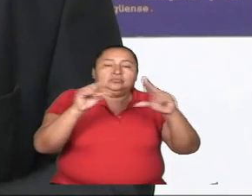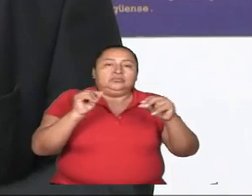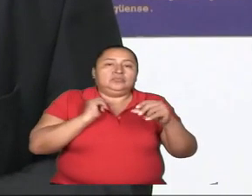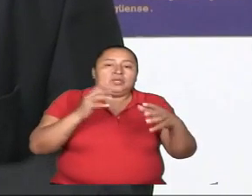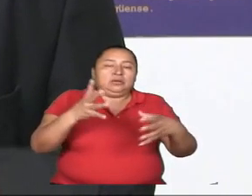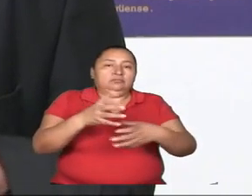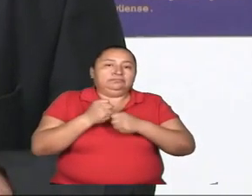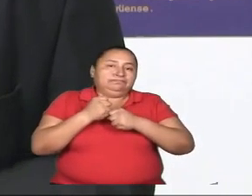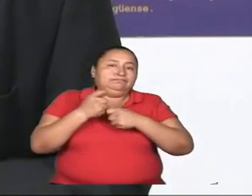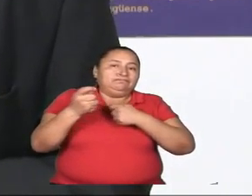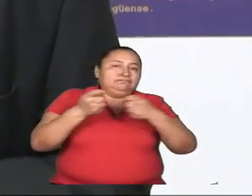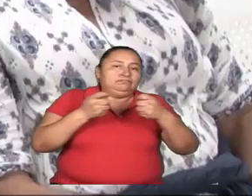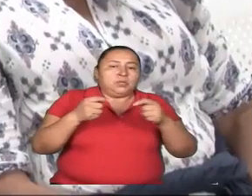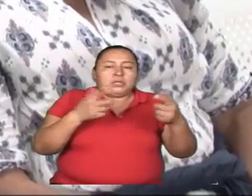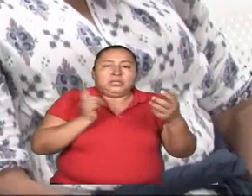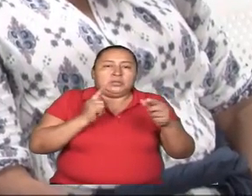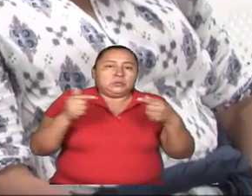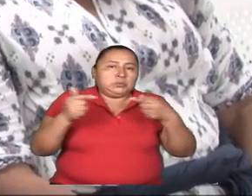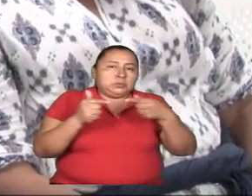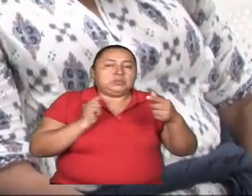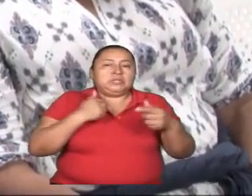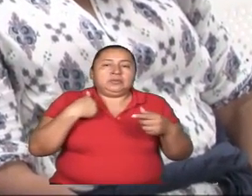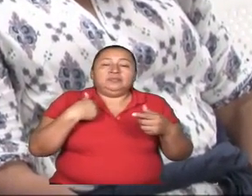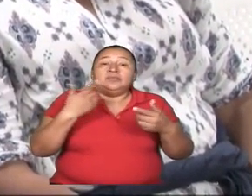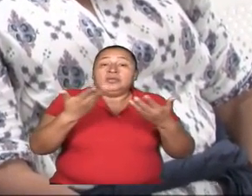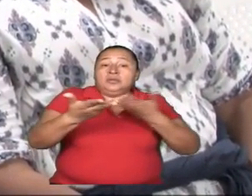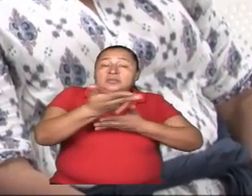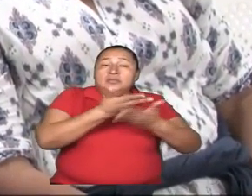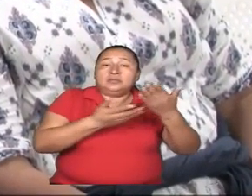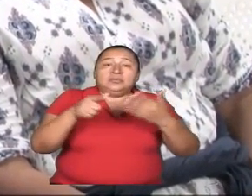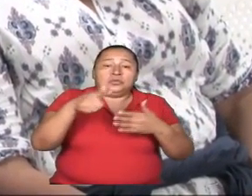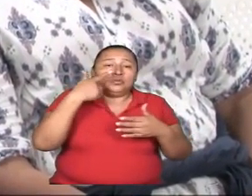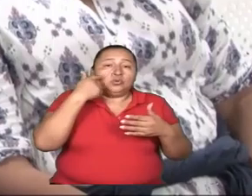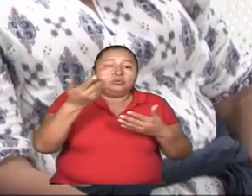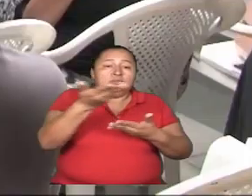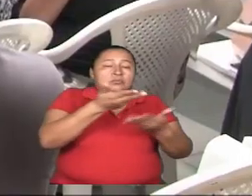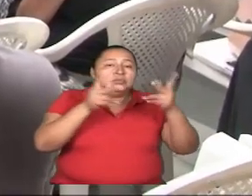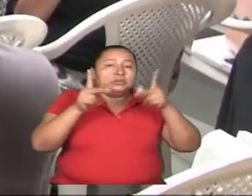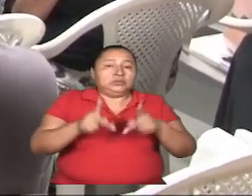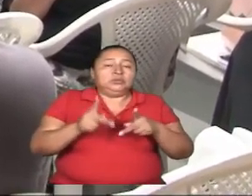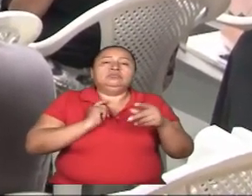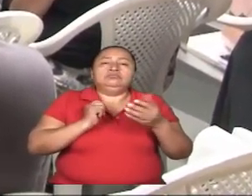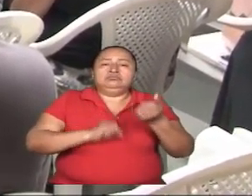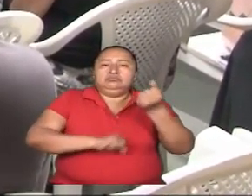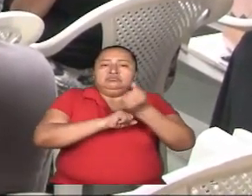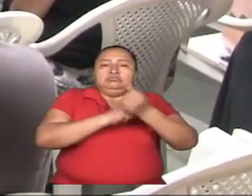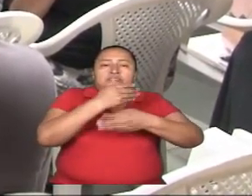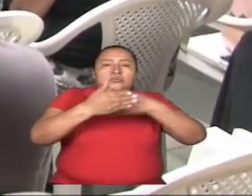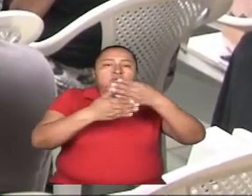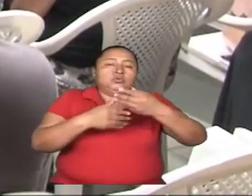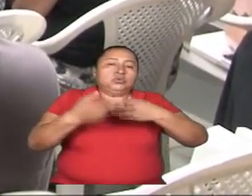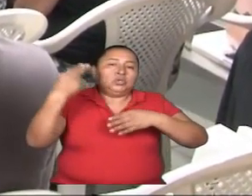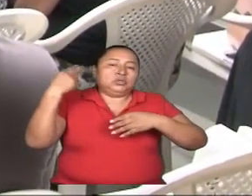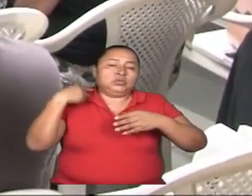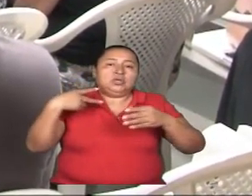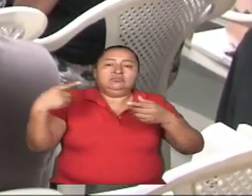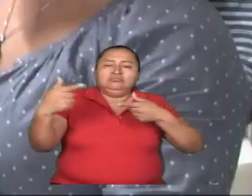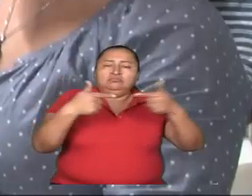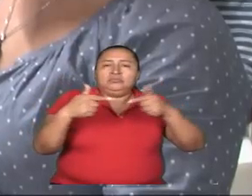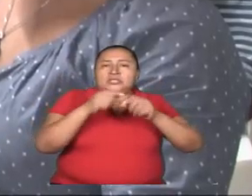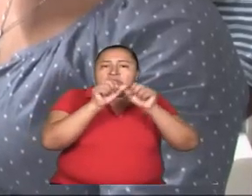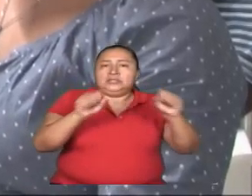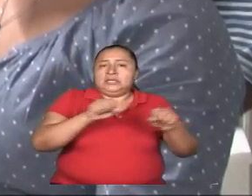tenerlos ahí en conflicto. El intercambio de estos conocimientos contribuye a la reconstrucción de la historia de la Batalla de San